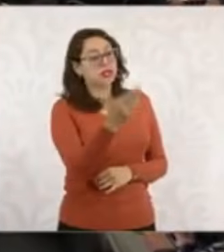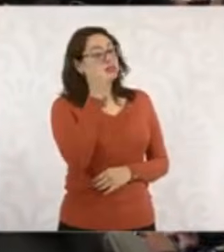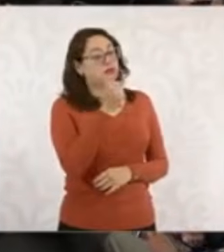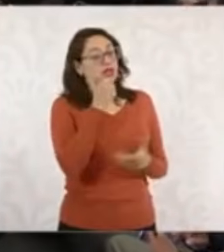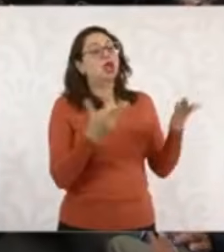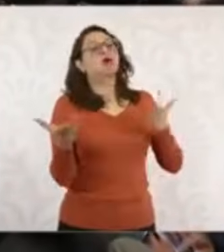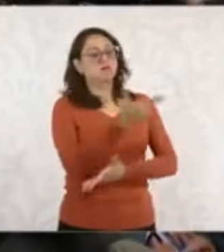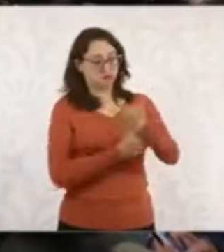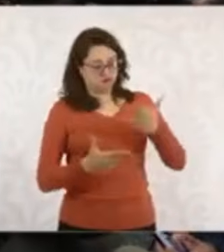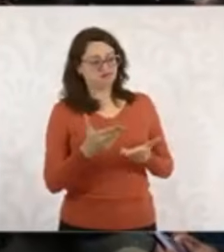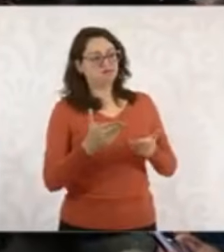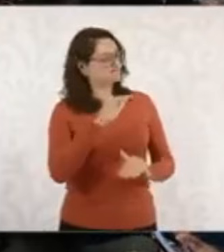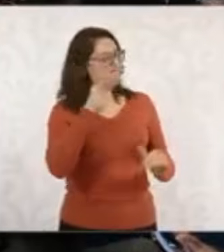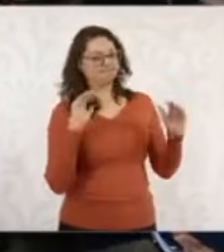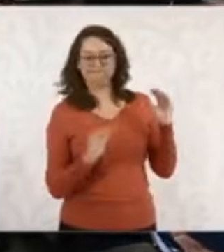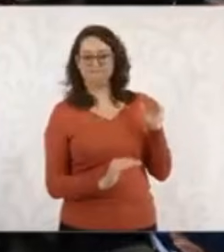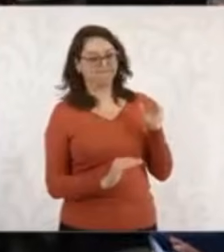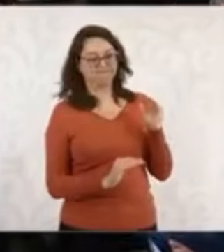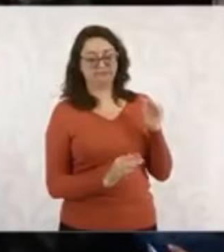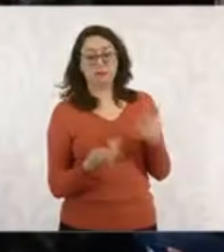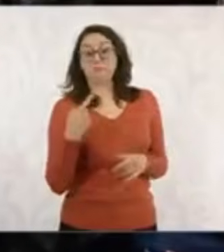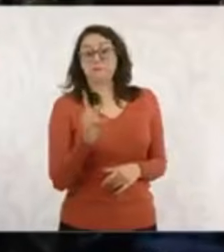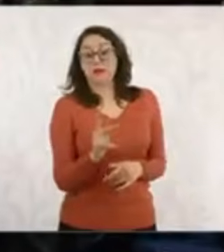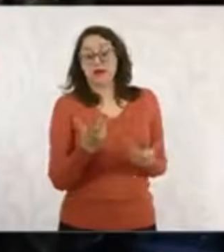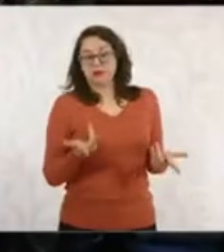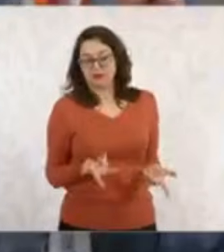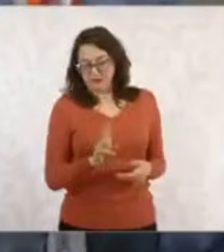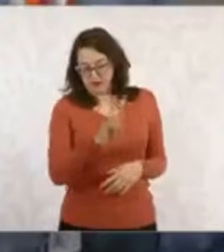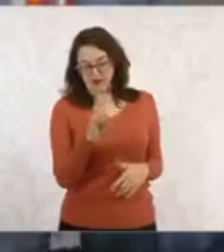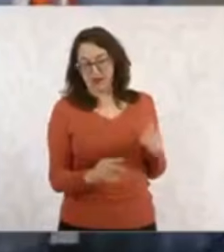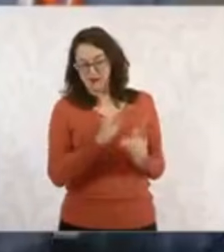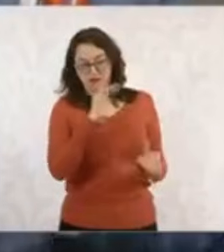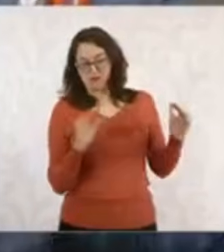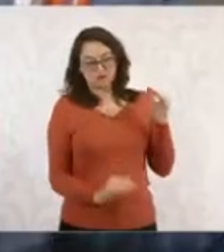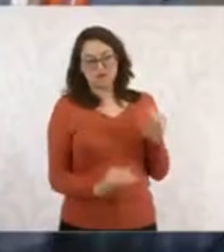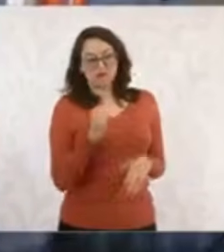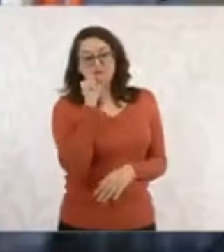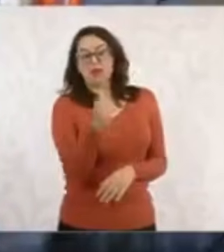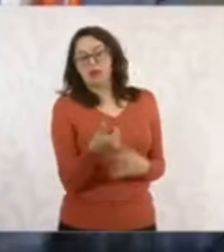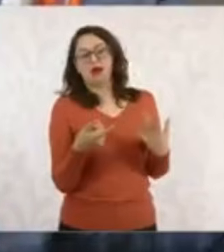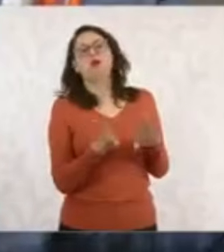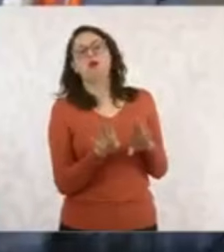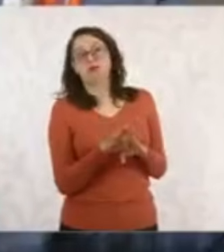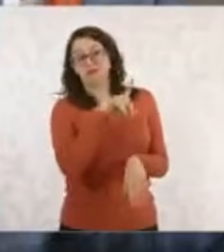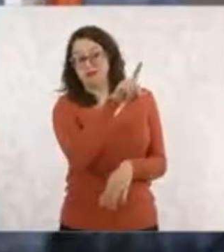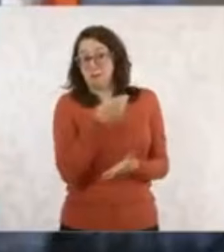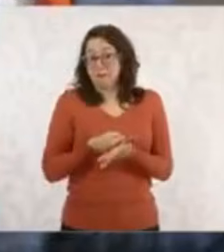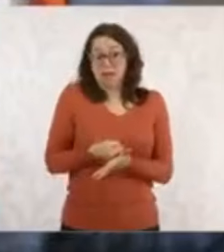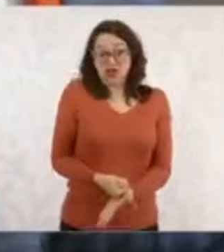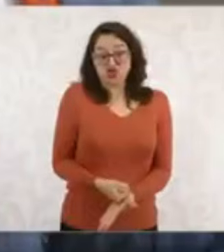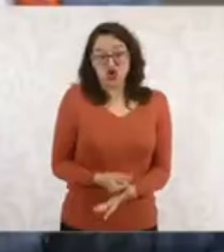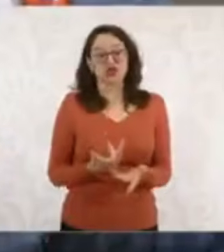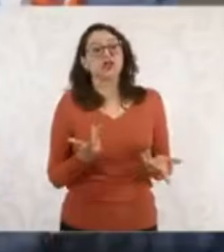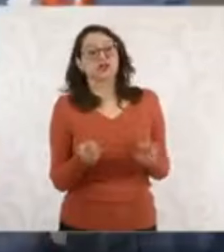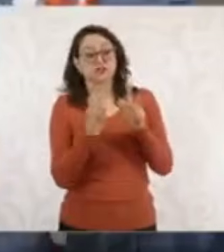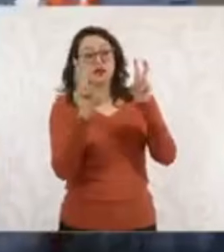cooperación sí, subordinación no. Pero, ¿cuál es el límite real de México frente a las presiones de Estados Unidos en cuanto a seguridad